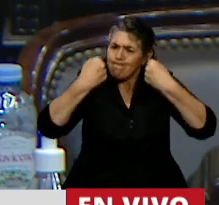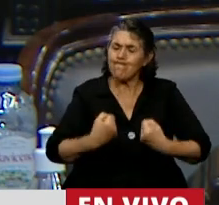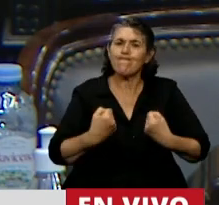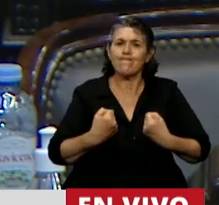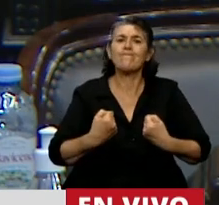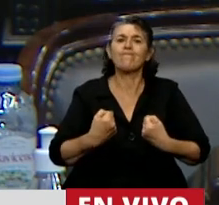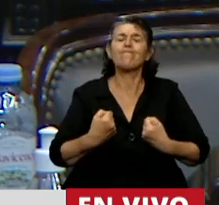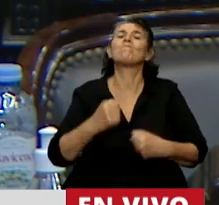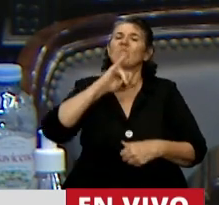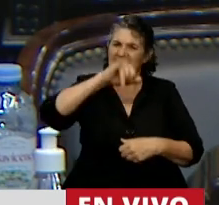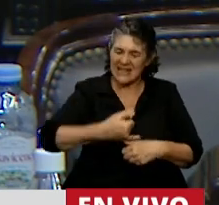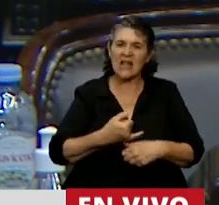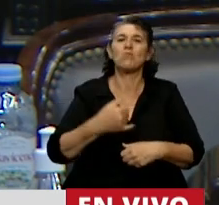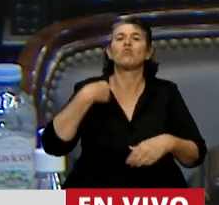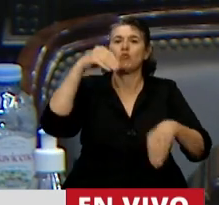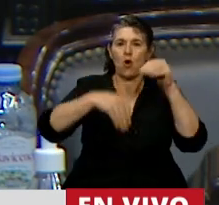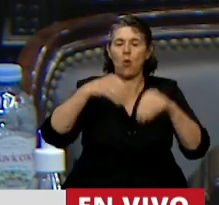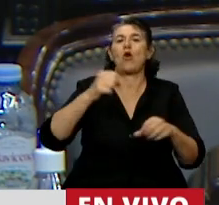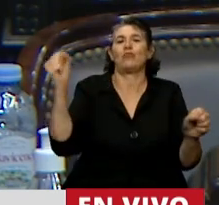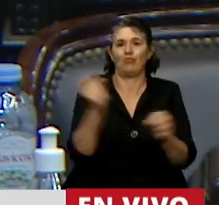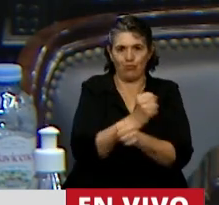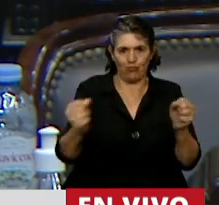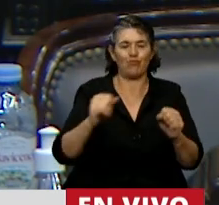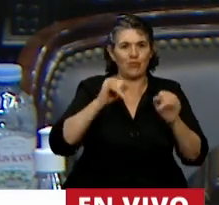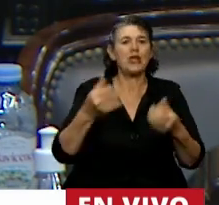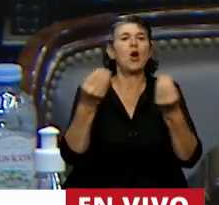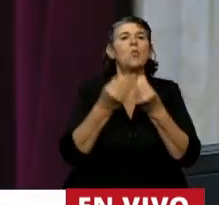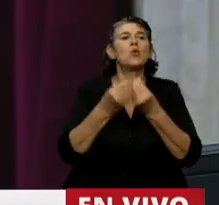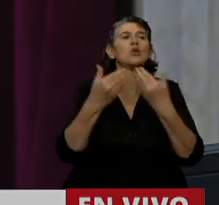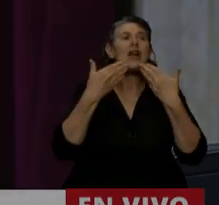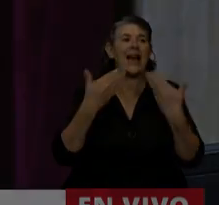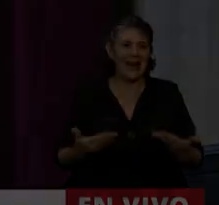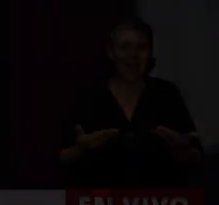es que adelanto mi voto positivo a este proyecto. Gracias. Muchas gracias, diputado Mena.